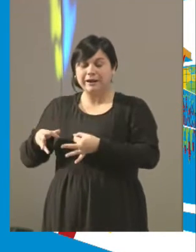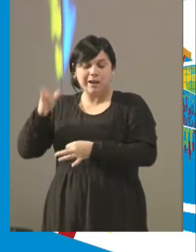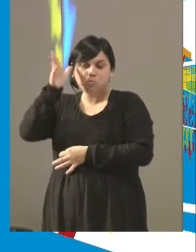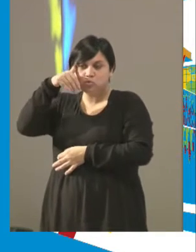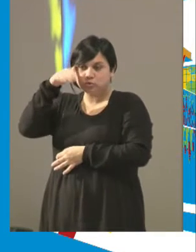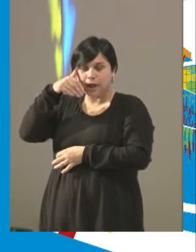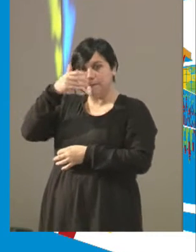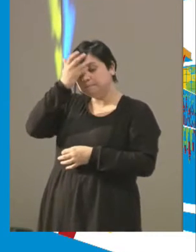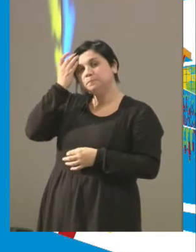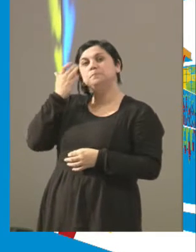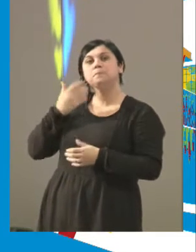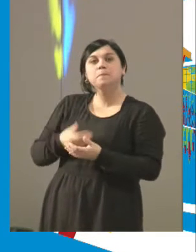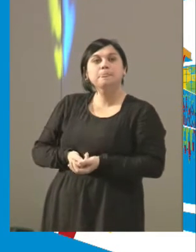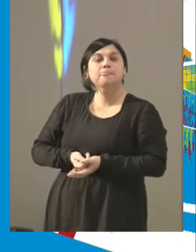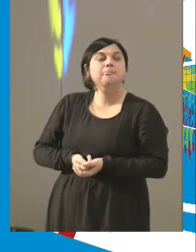brutal, ¿no?